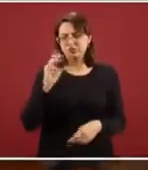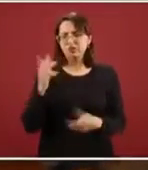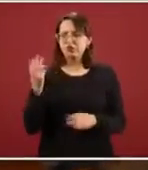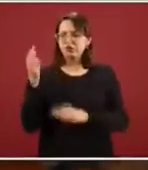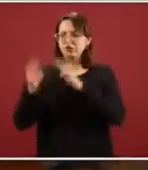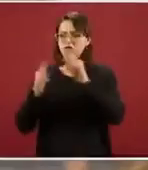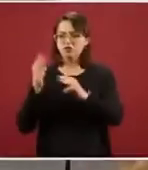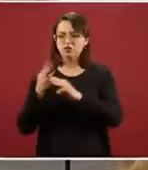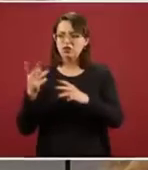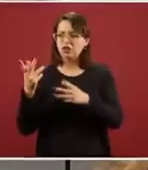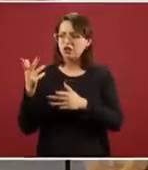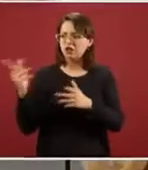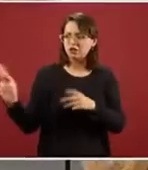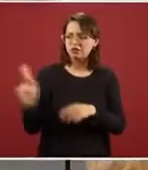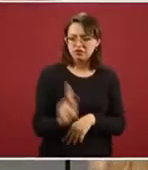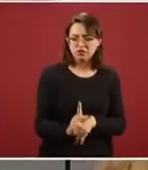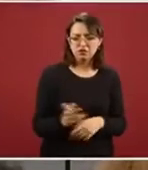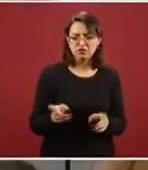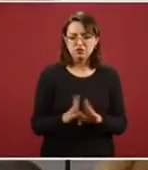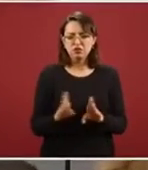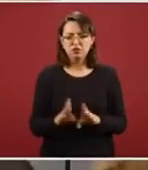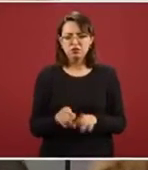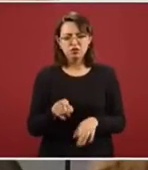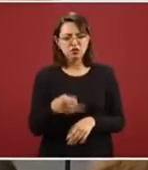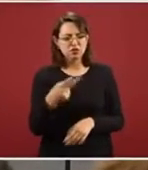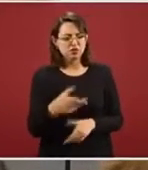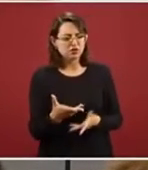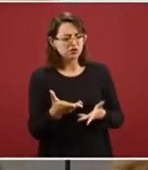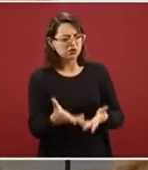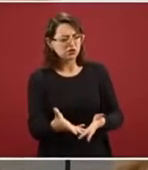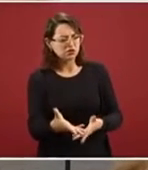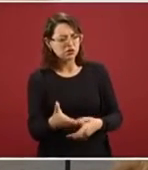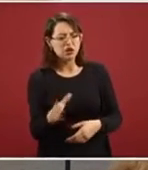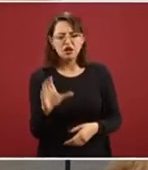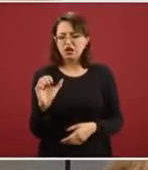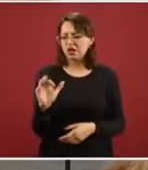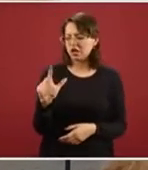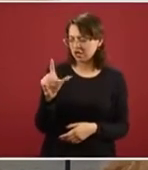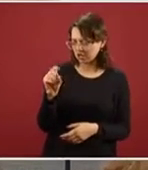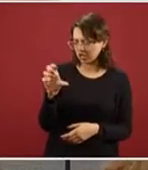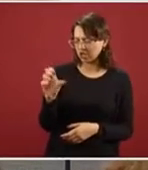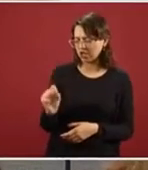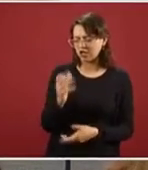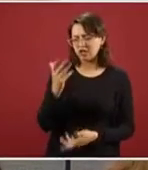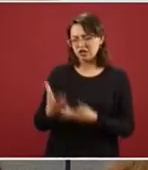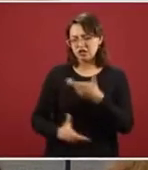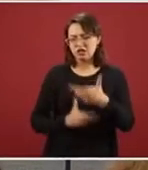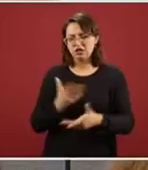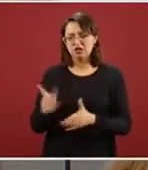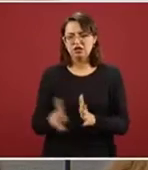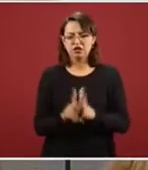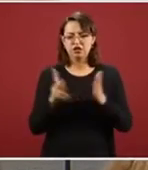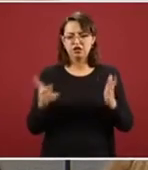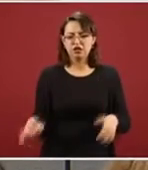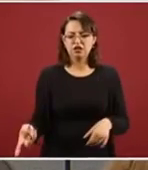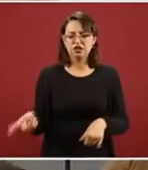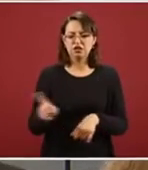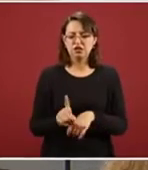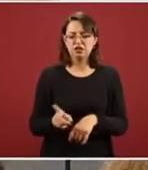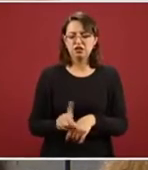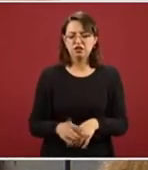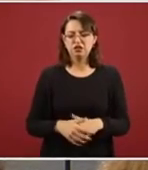en la materia. Carlos, ¿verdad? Carlos Cabeza, para servirle, del periódico El Diario de Nuevo Laredo.